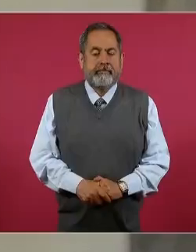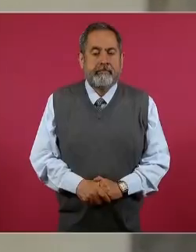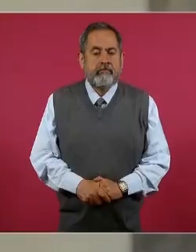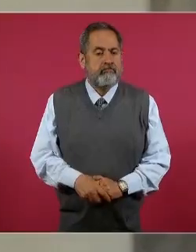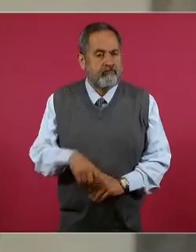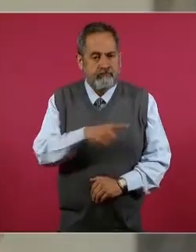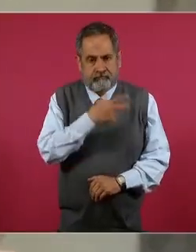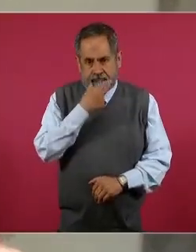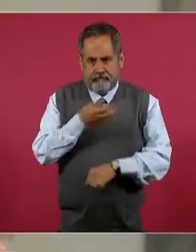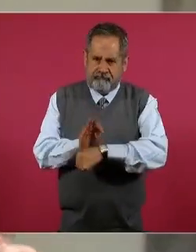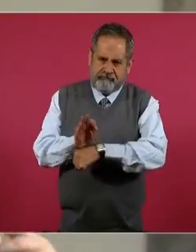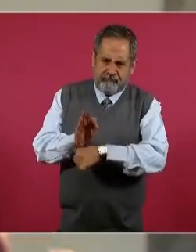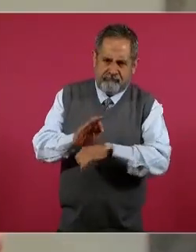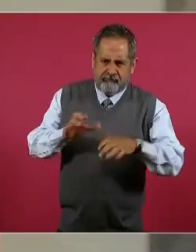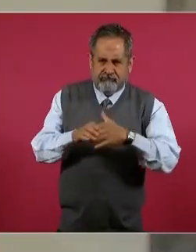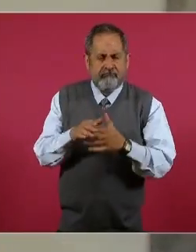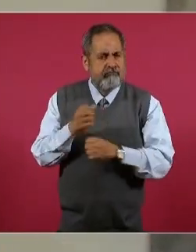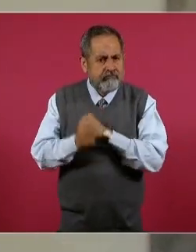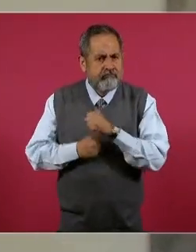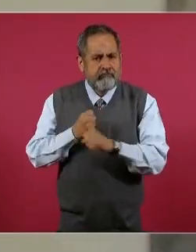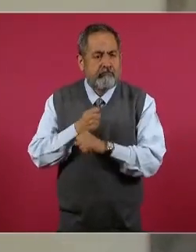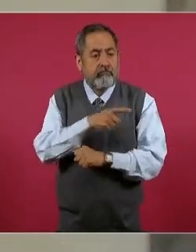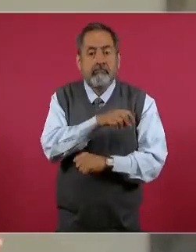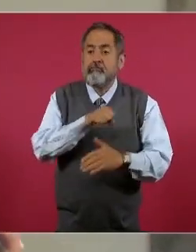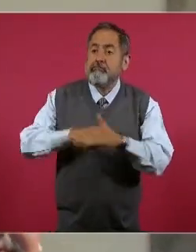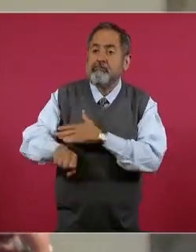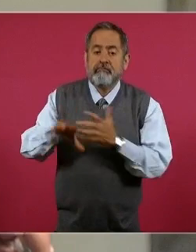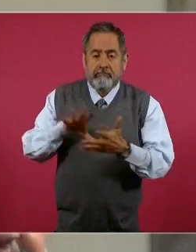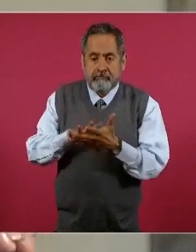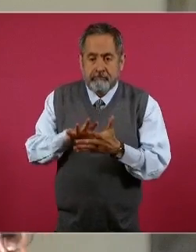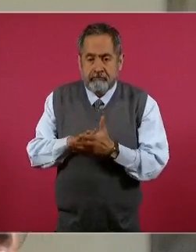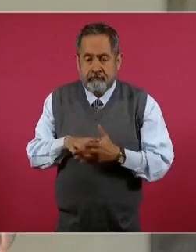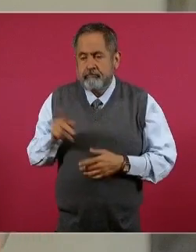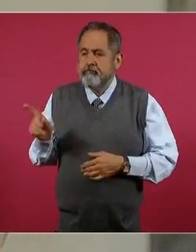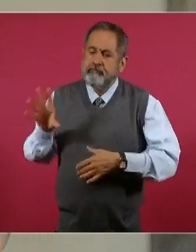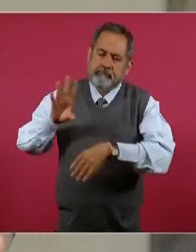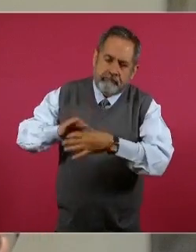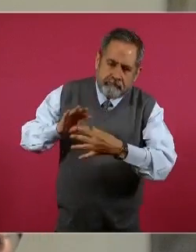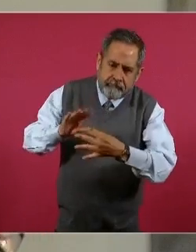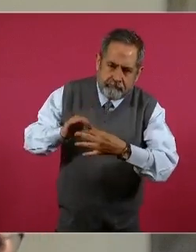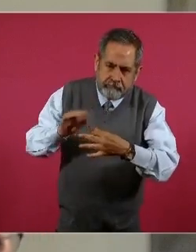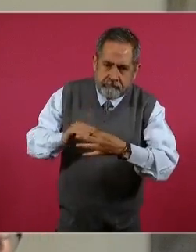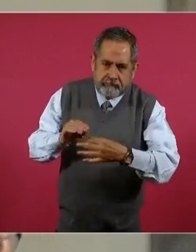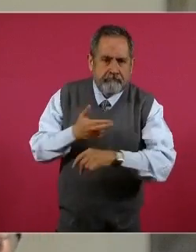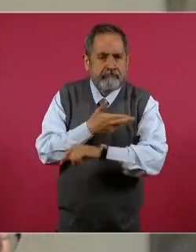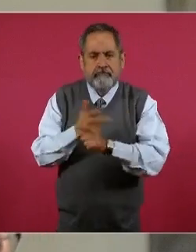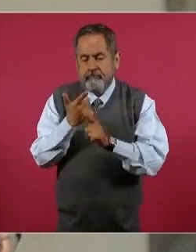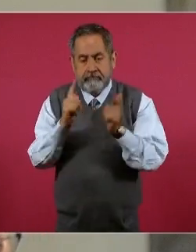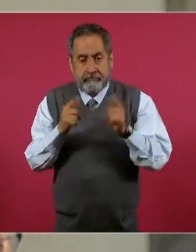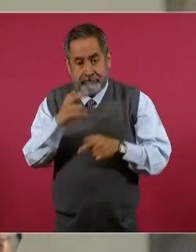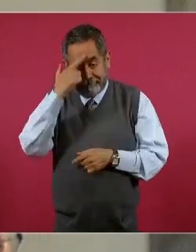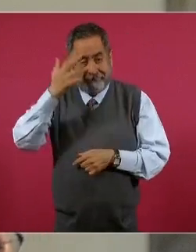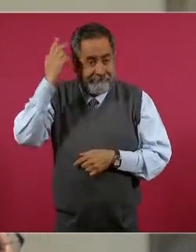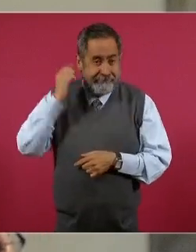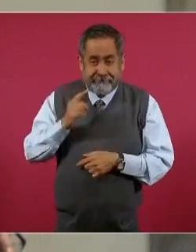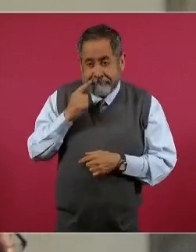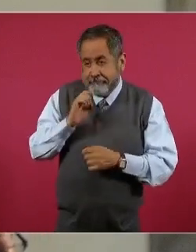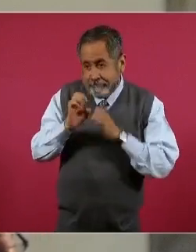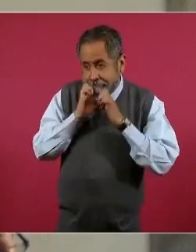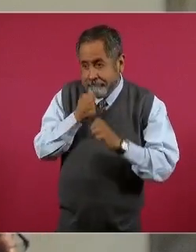defensor comunitario que estuvo mucho tiempo preso, que coincidió con usted. A mí me tocó cubrirlo mucho tiempo durante su